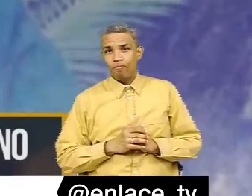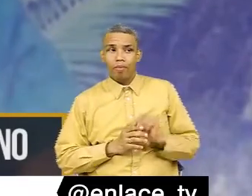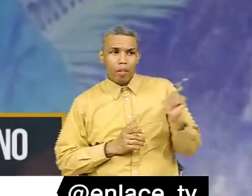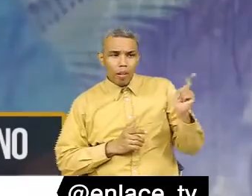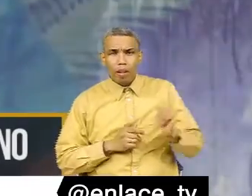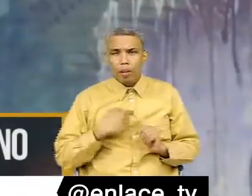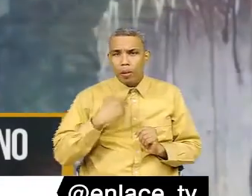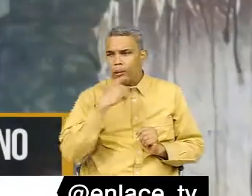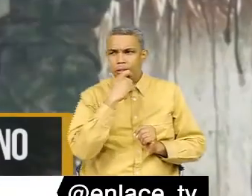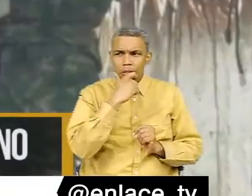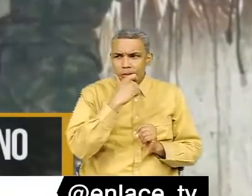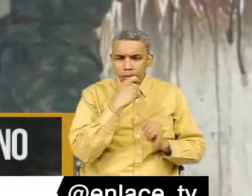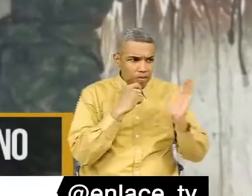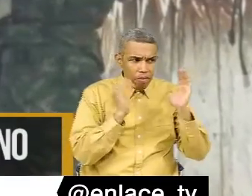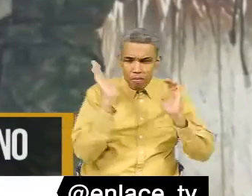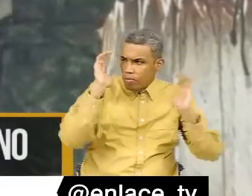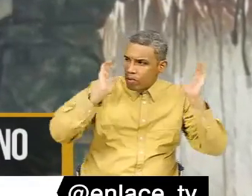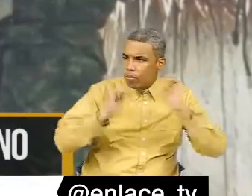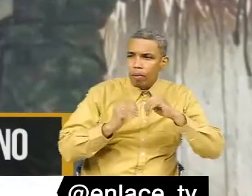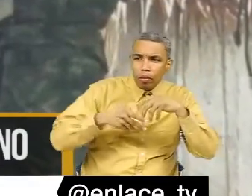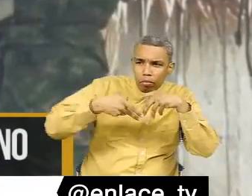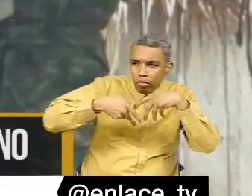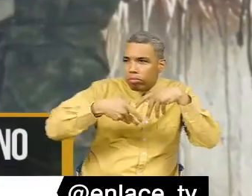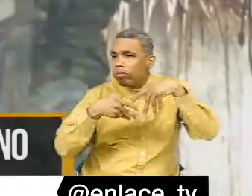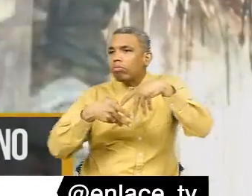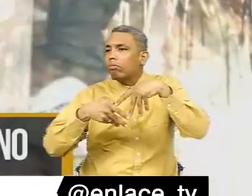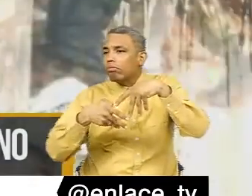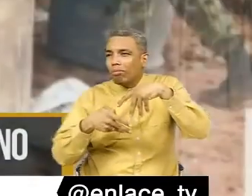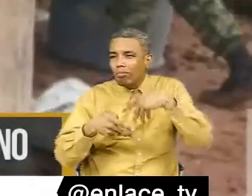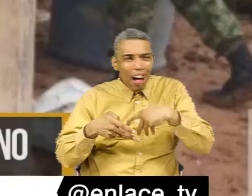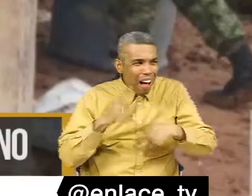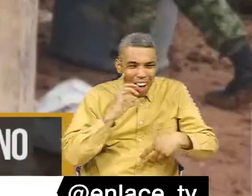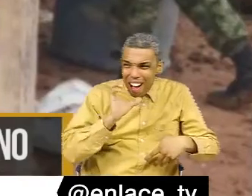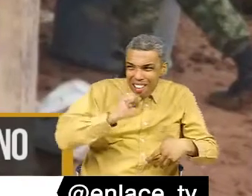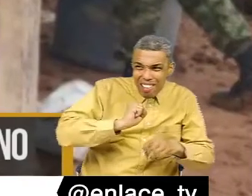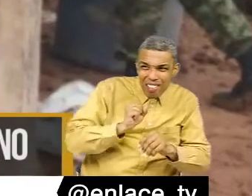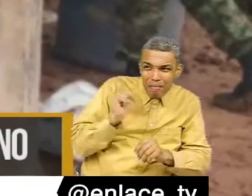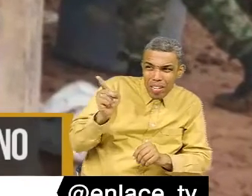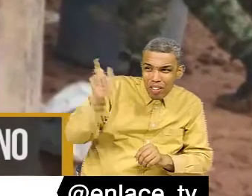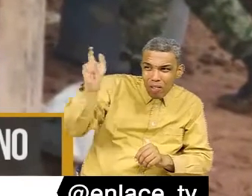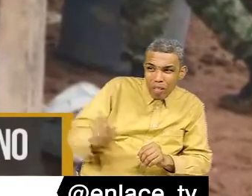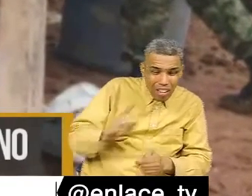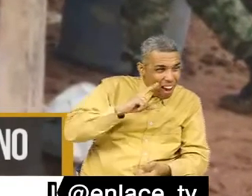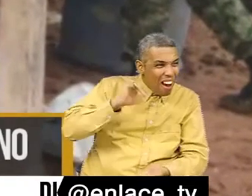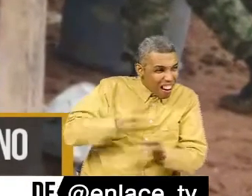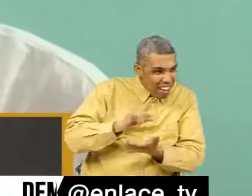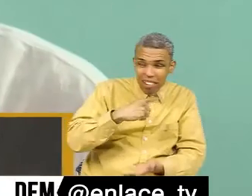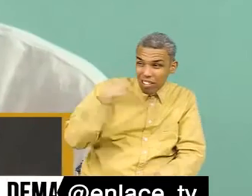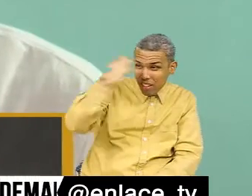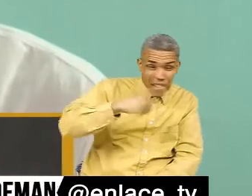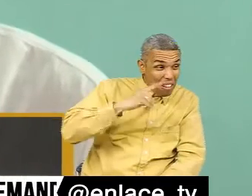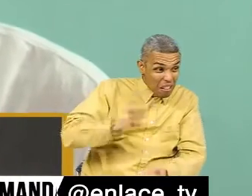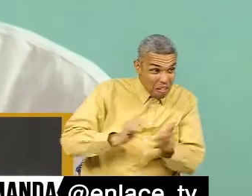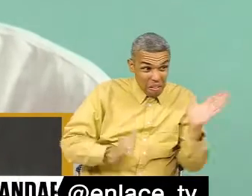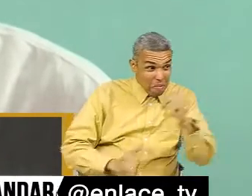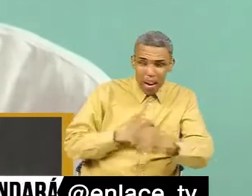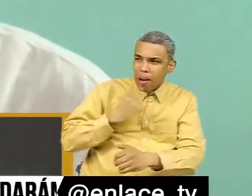Estos escenarios de guerra, las operaciones tienen que ser efectivas y eficaces contra el